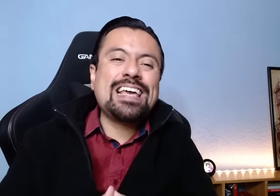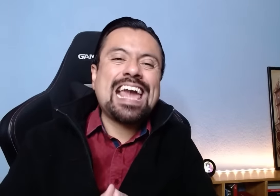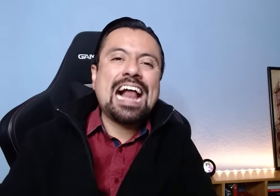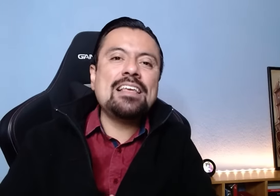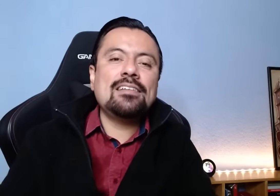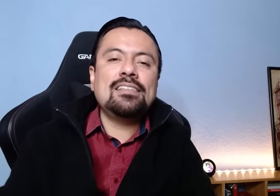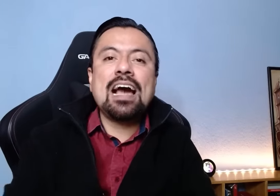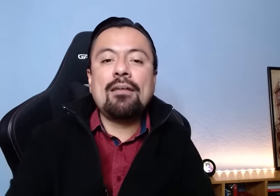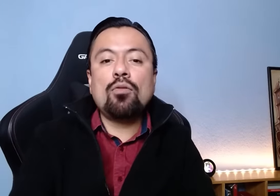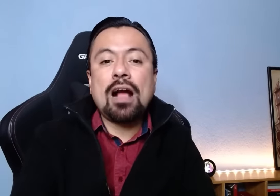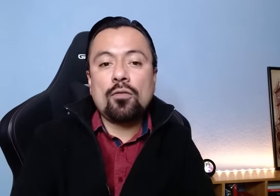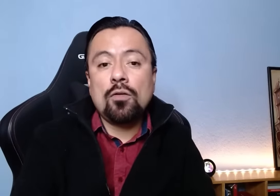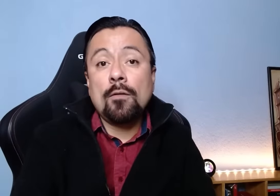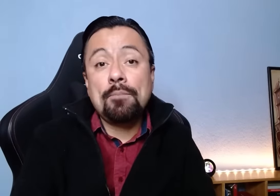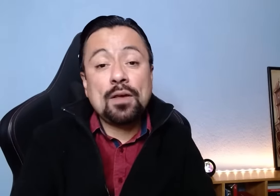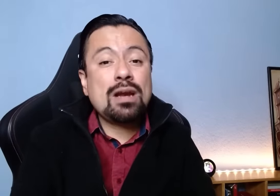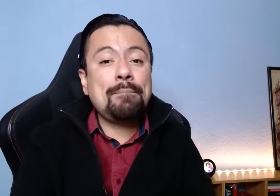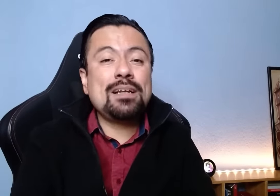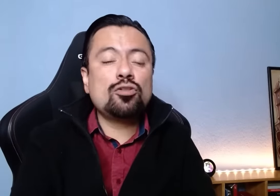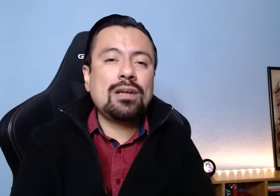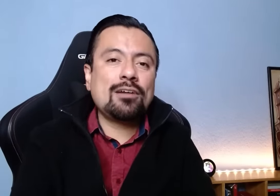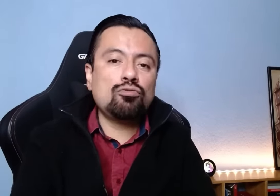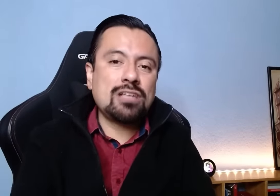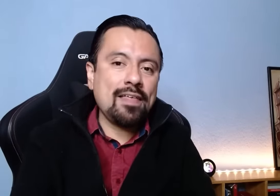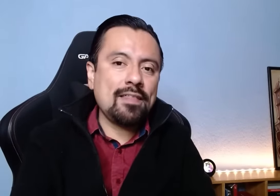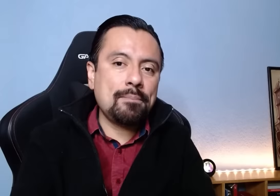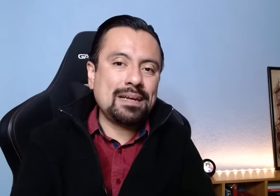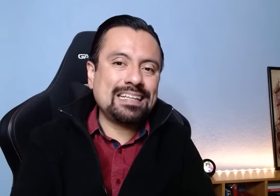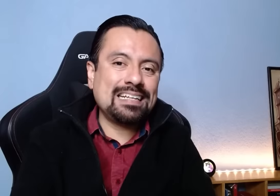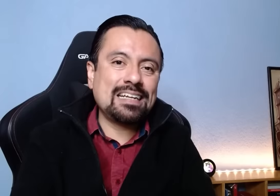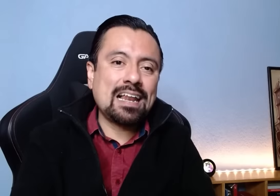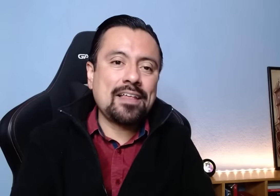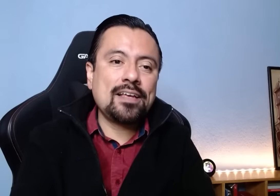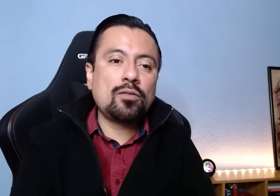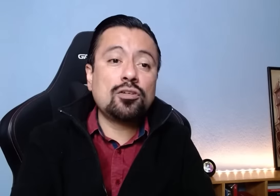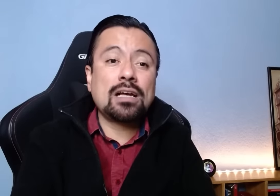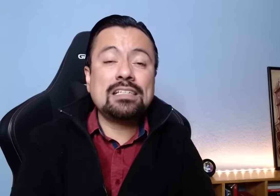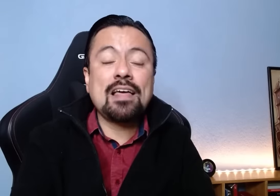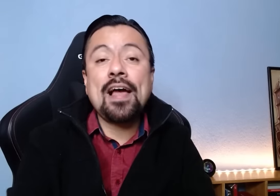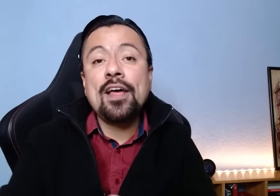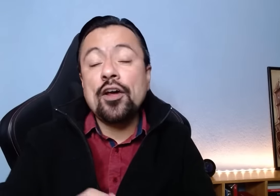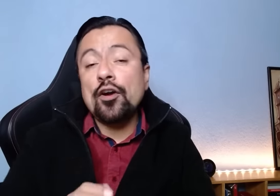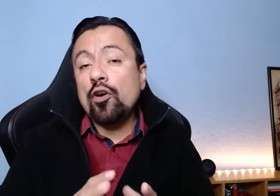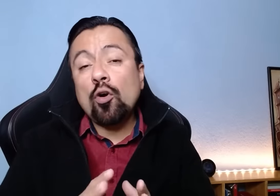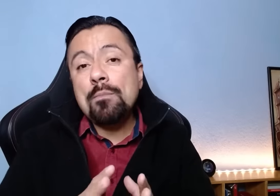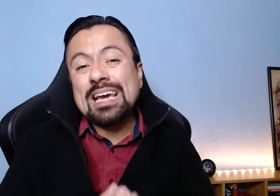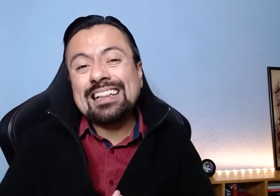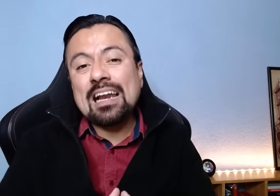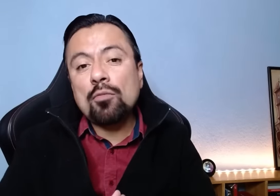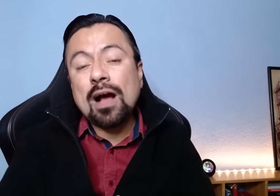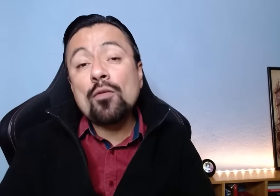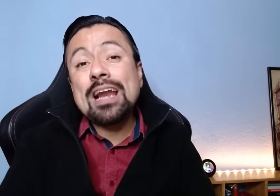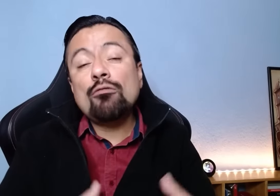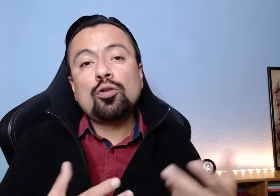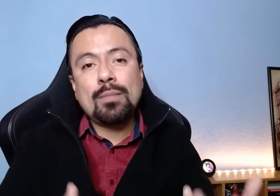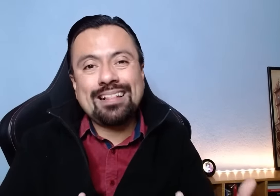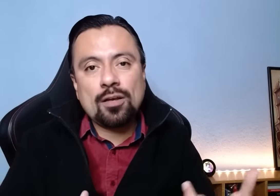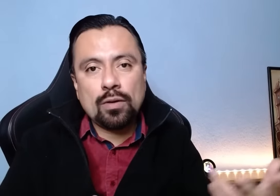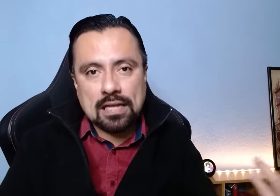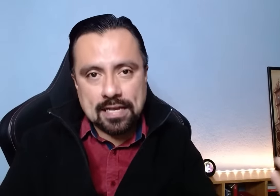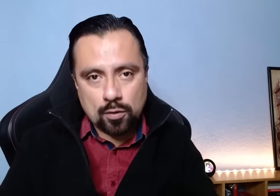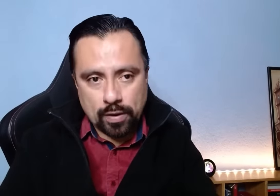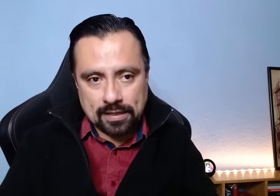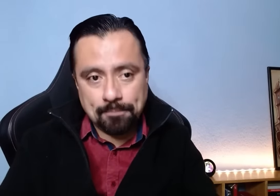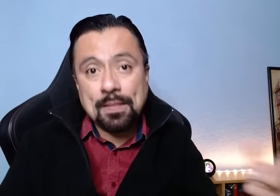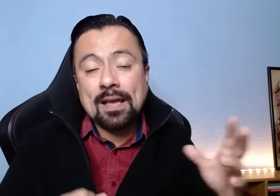El hecho de que alguien sea abogado de una persona acusada de pertenecer a la delincuencia organizada no convierte al abogado en